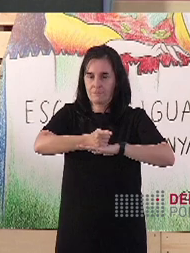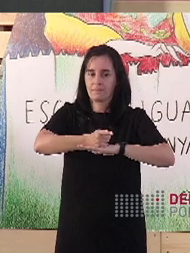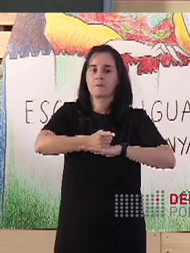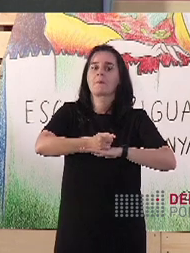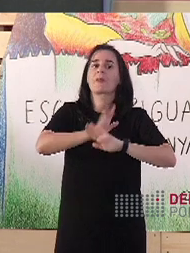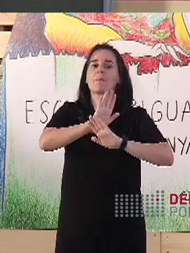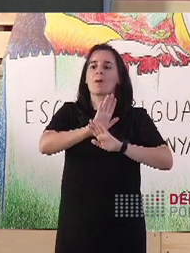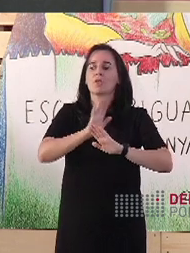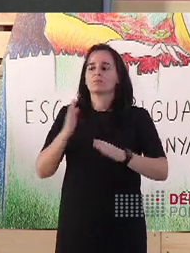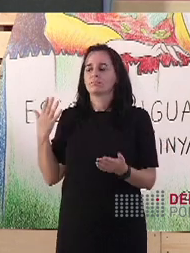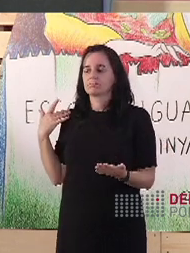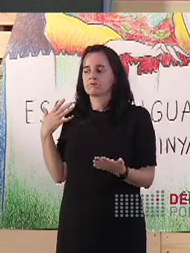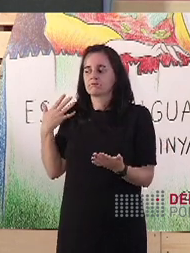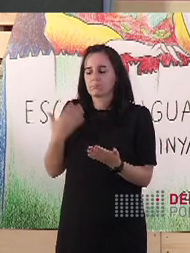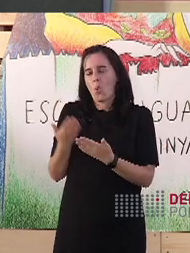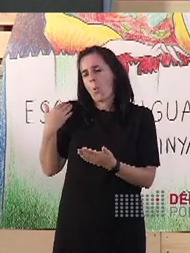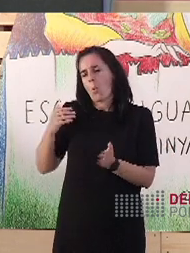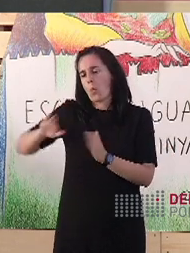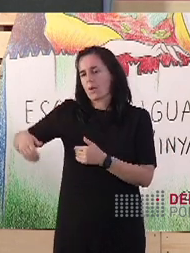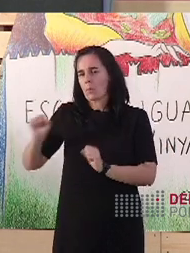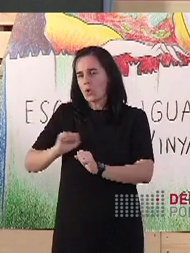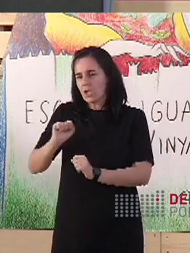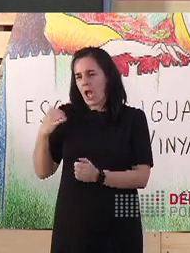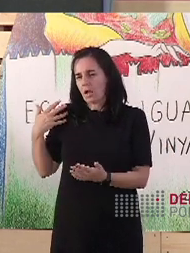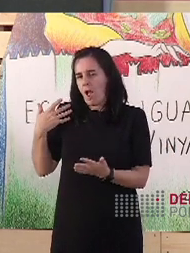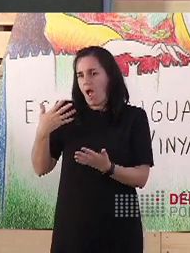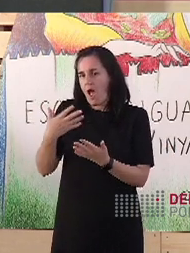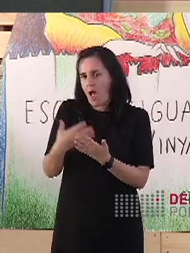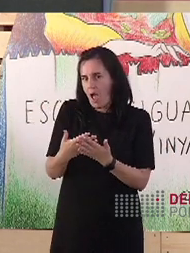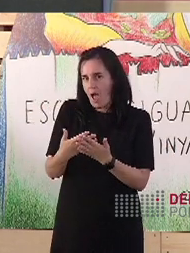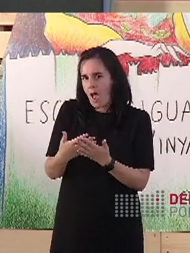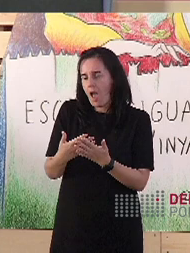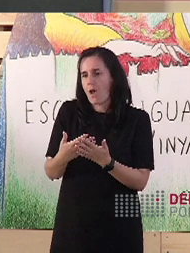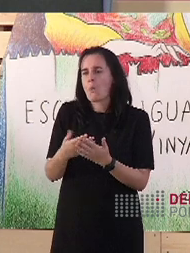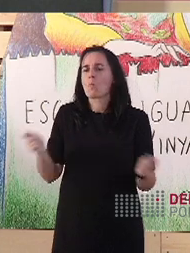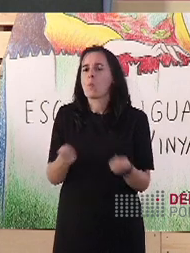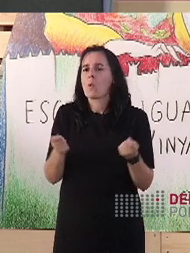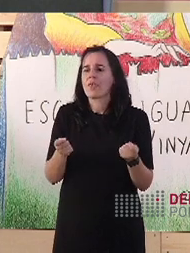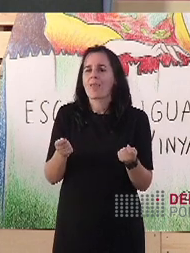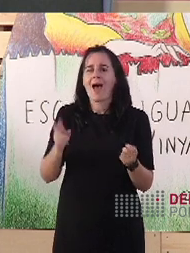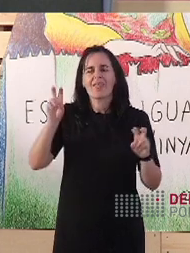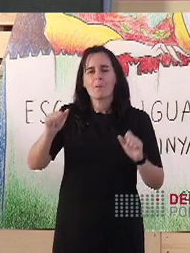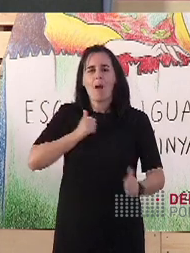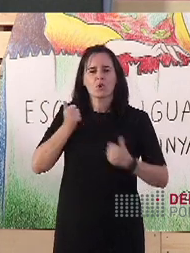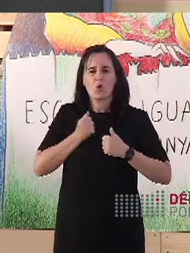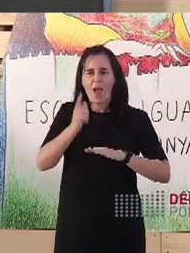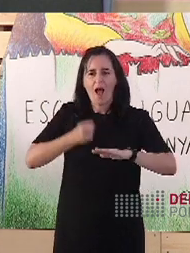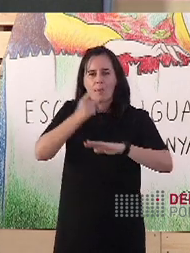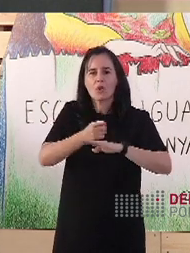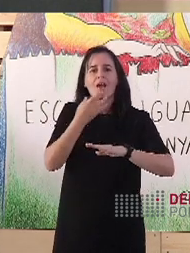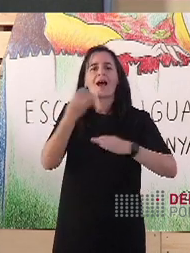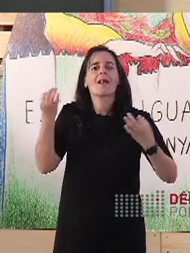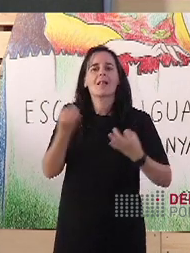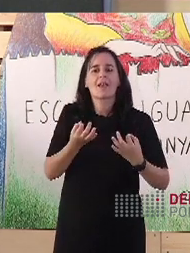en los últimos años en la propaganda maravillosa de la masculinidad hegemónica? Pues nada más y nada menos que la